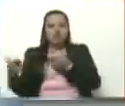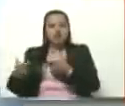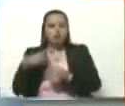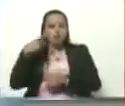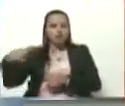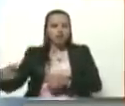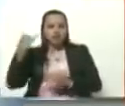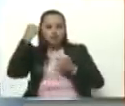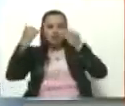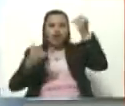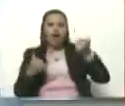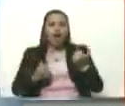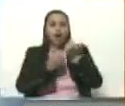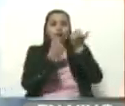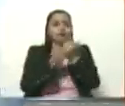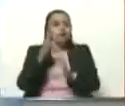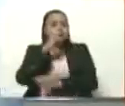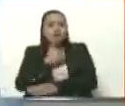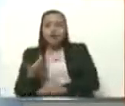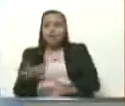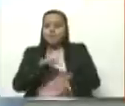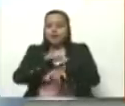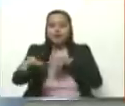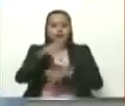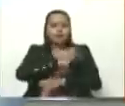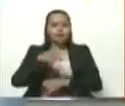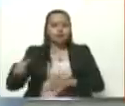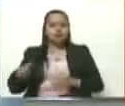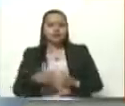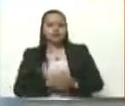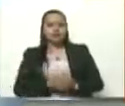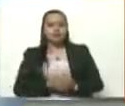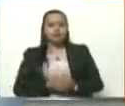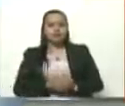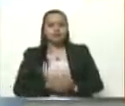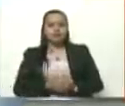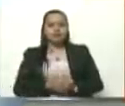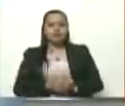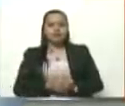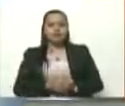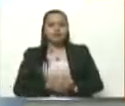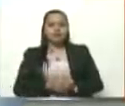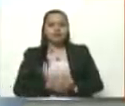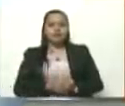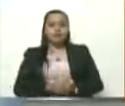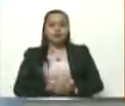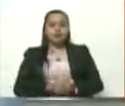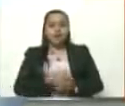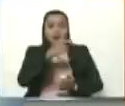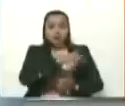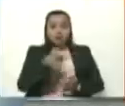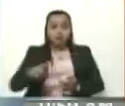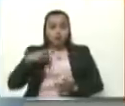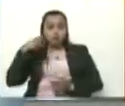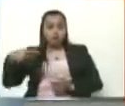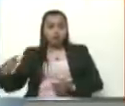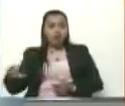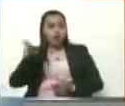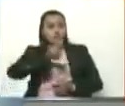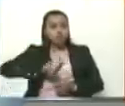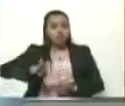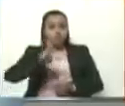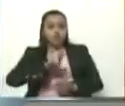el apoyo popular de la gente gente que o actores políticos cruzaron